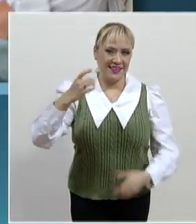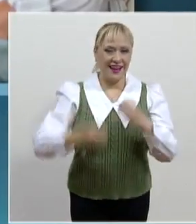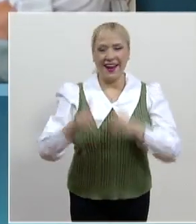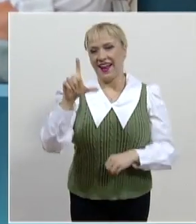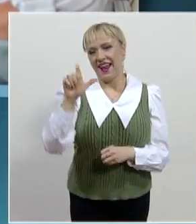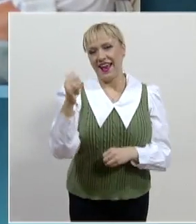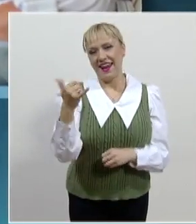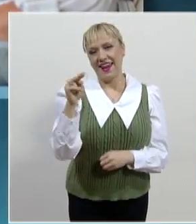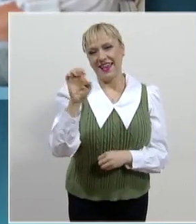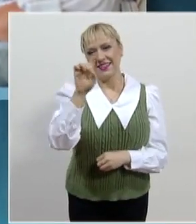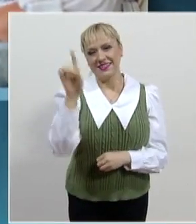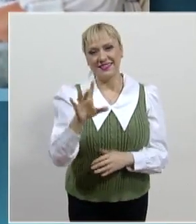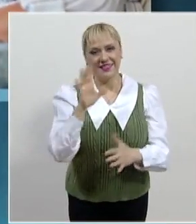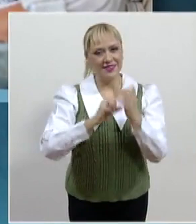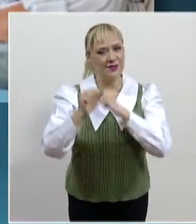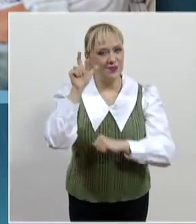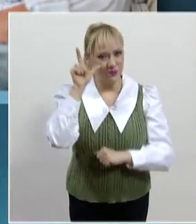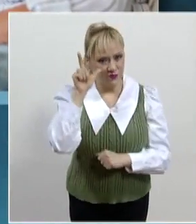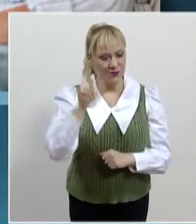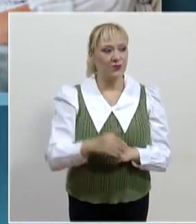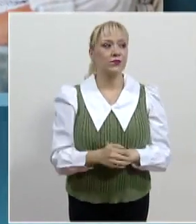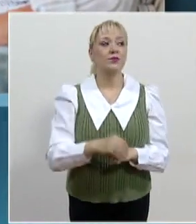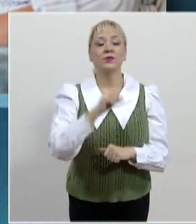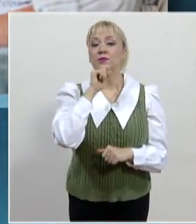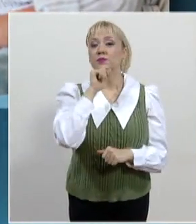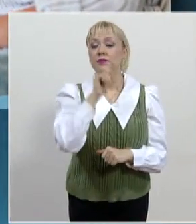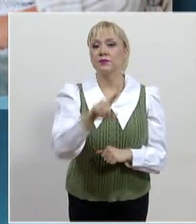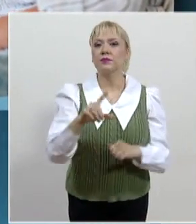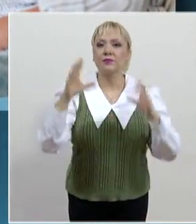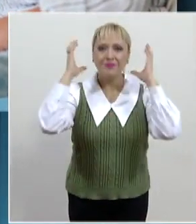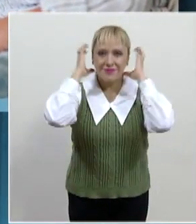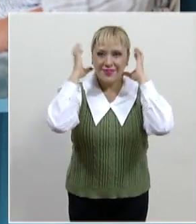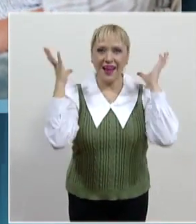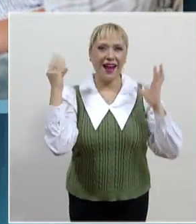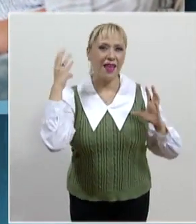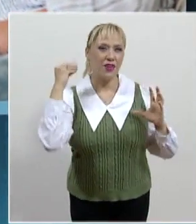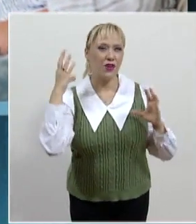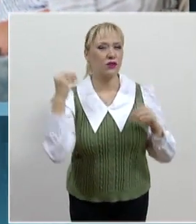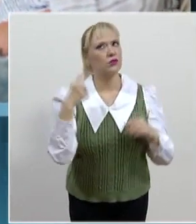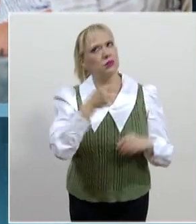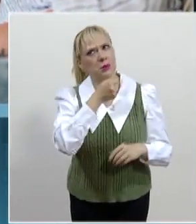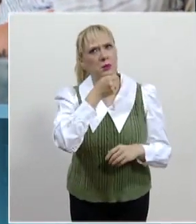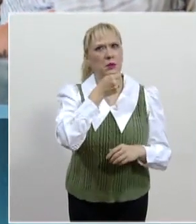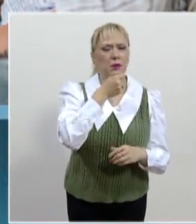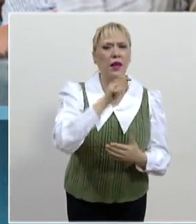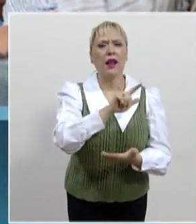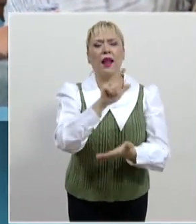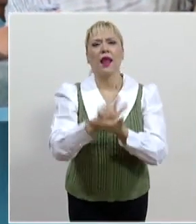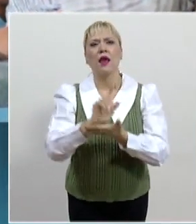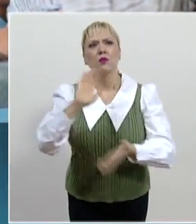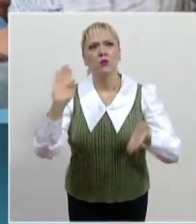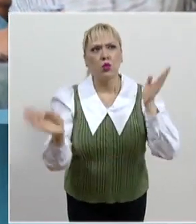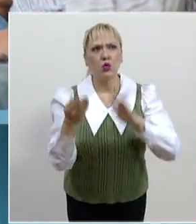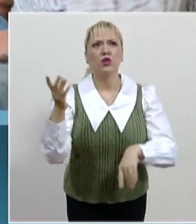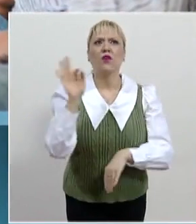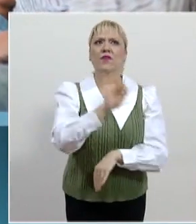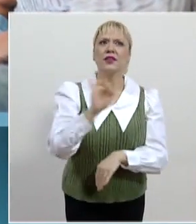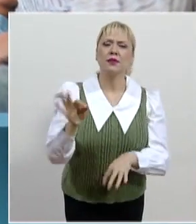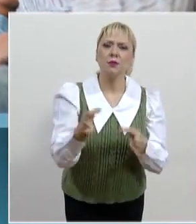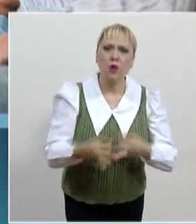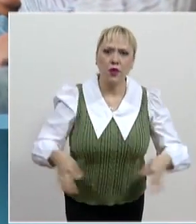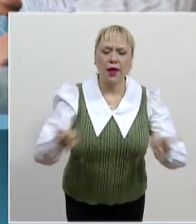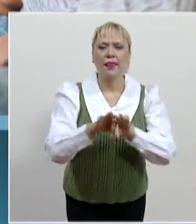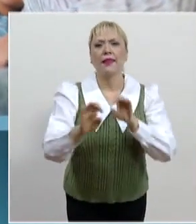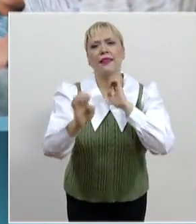Potisek. Otras secciones incluyen el podcast del Consejo de la Judicatura Federal, Justicia en el Mundo, efemérides y